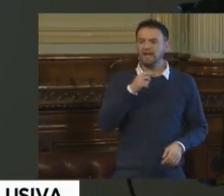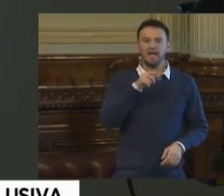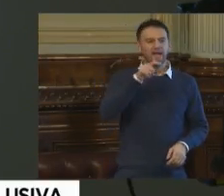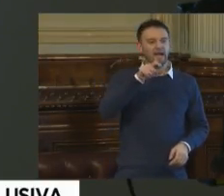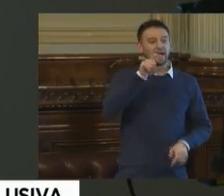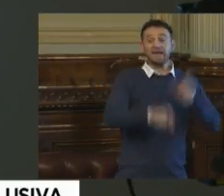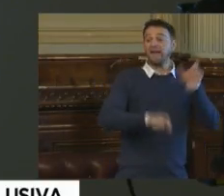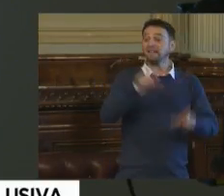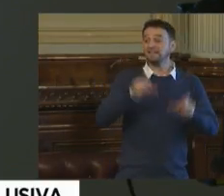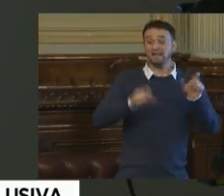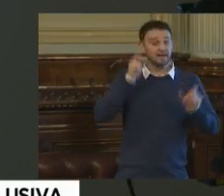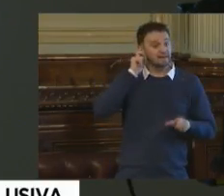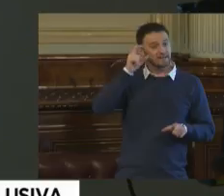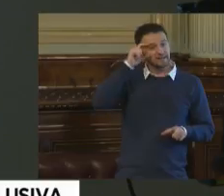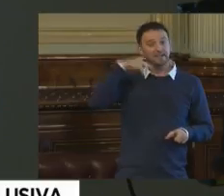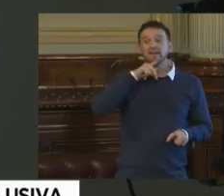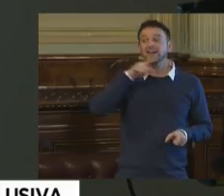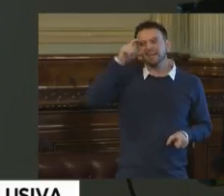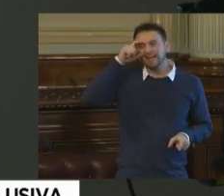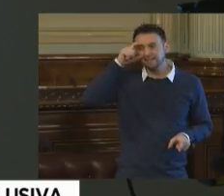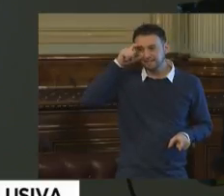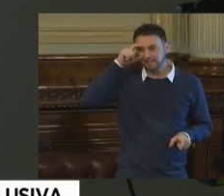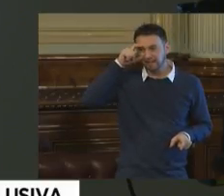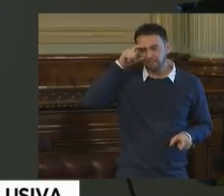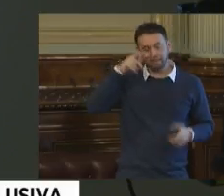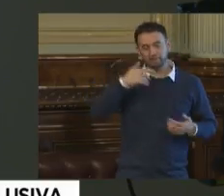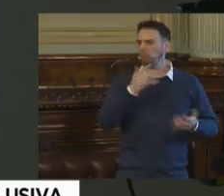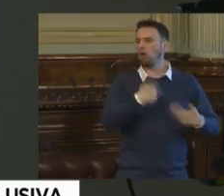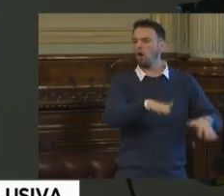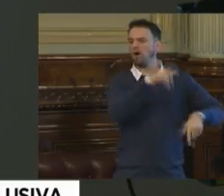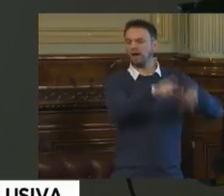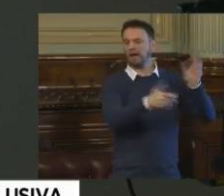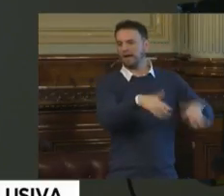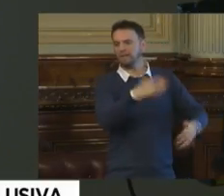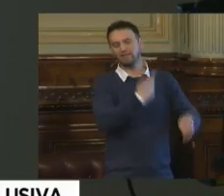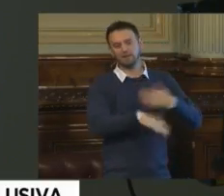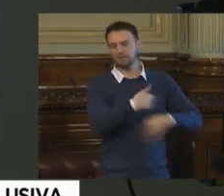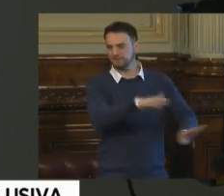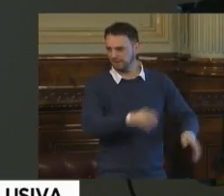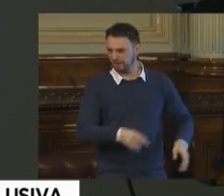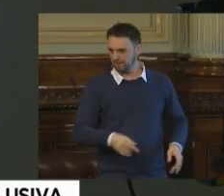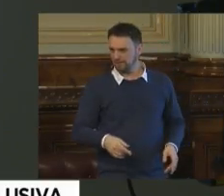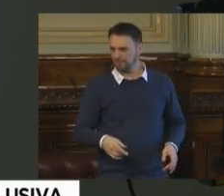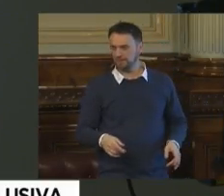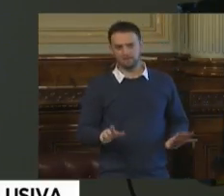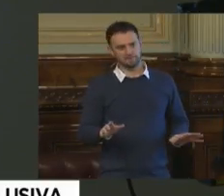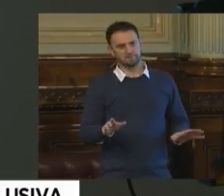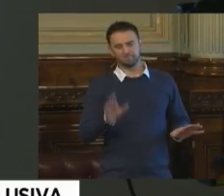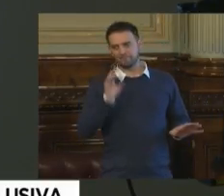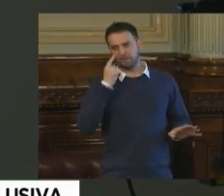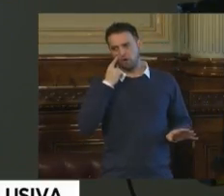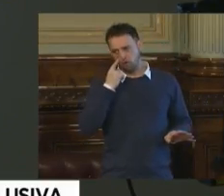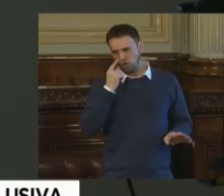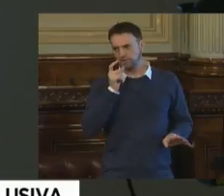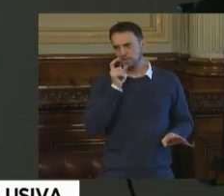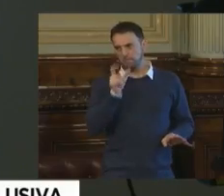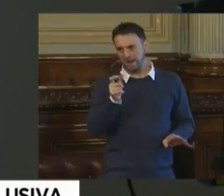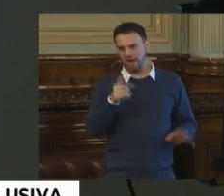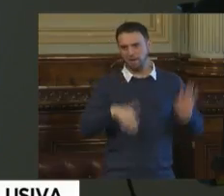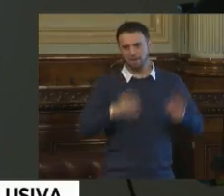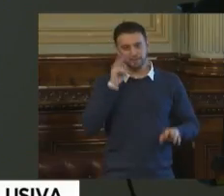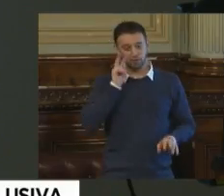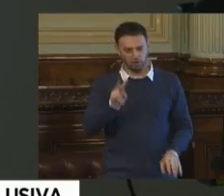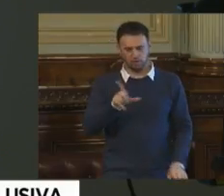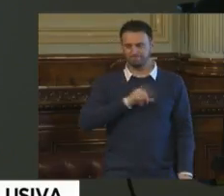dice gente discapacitada ya que puso gente podríamos haber puesto con discapacidad y hubiéramos estado fue un intento ahí se le ve la la intención de